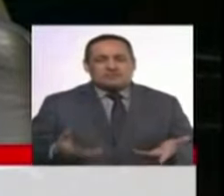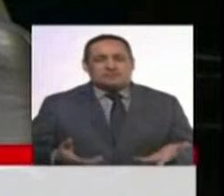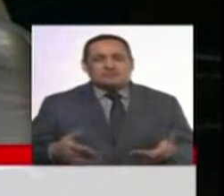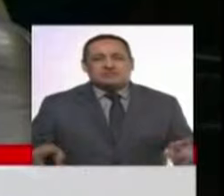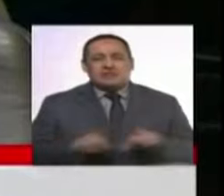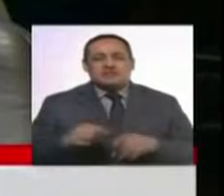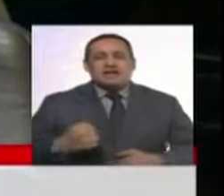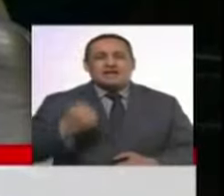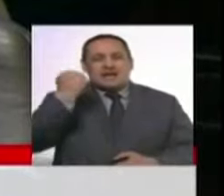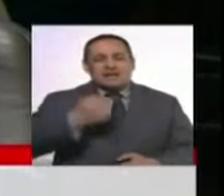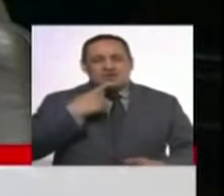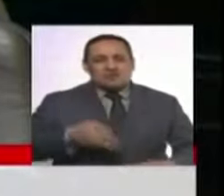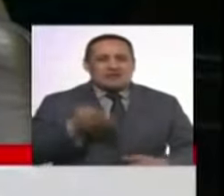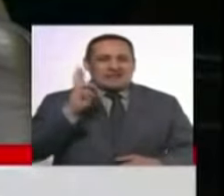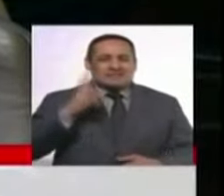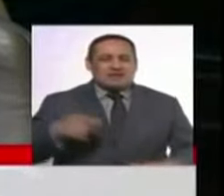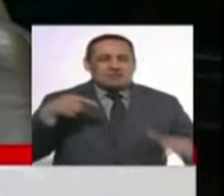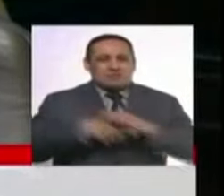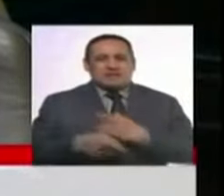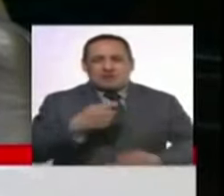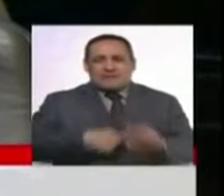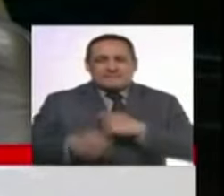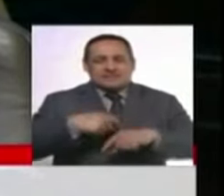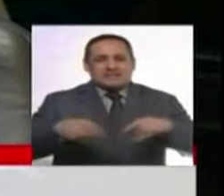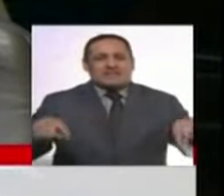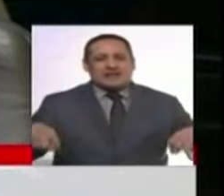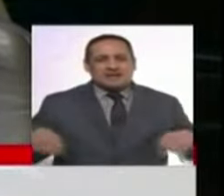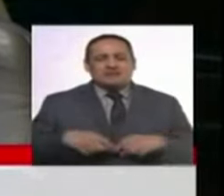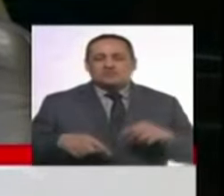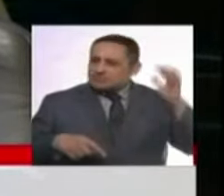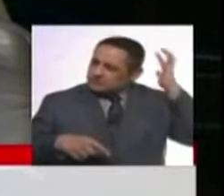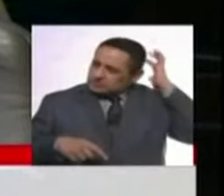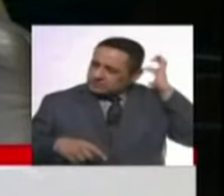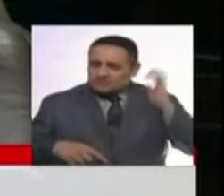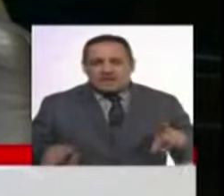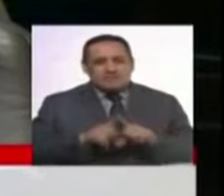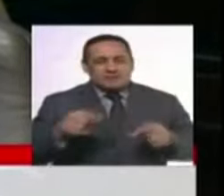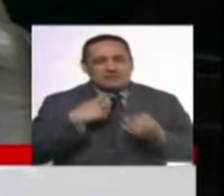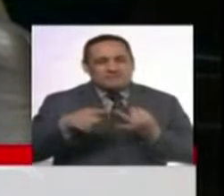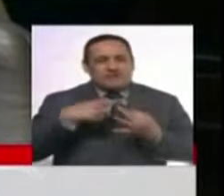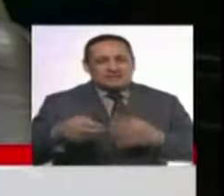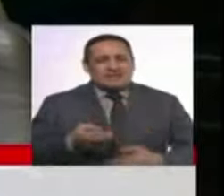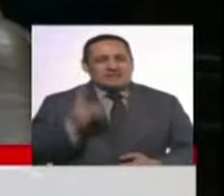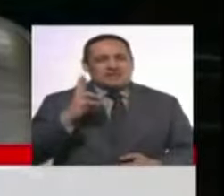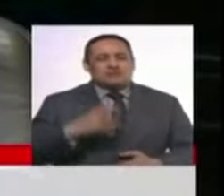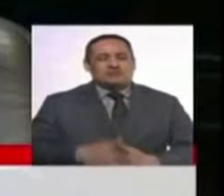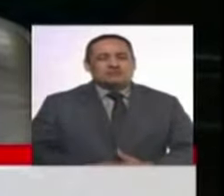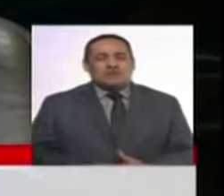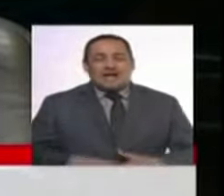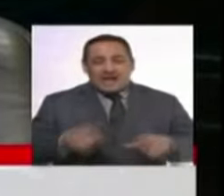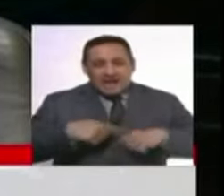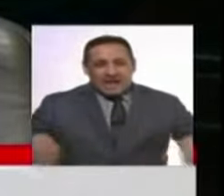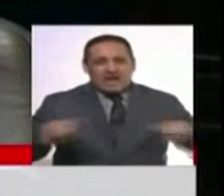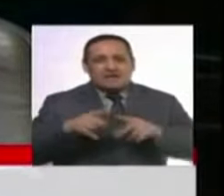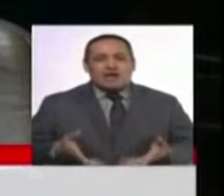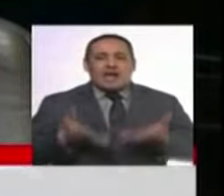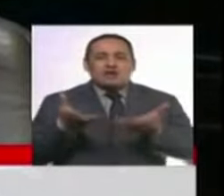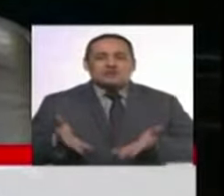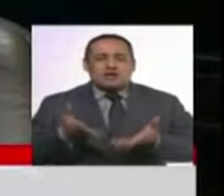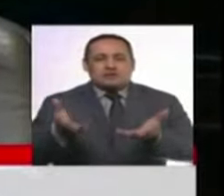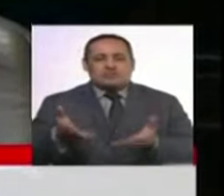ganan los sicarios Los Traficantes de tierra van a los delincuentes a ellos le estamos